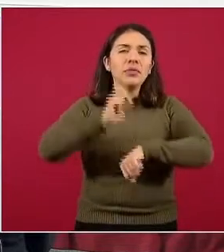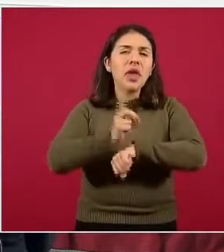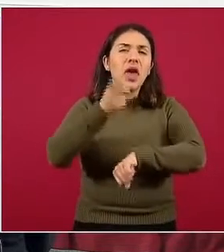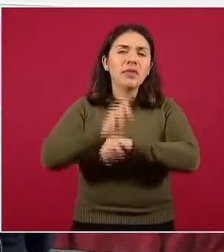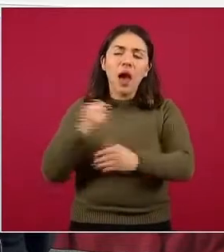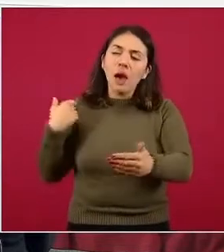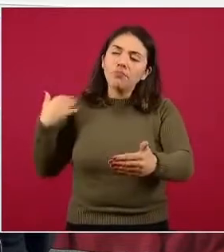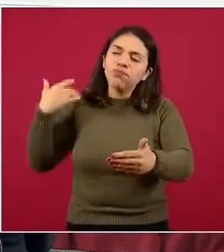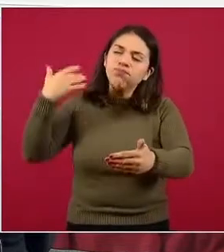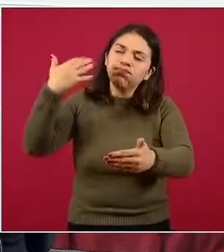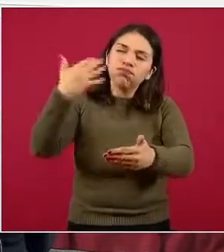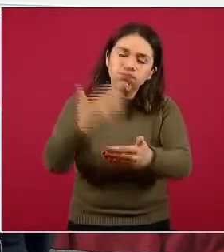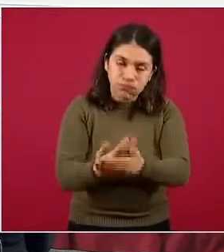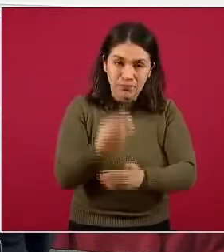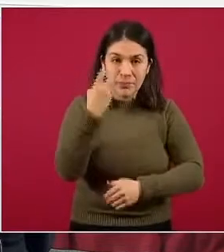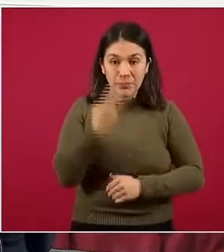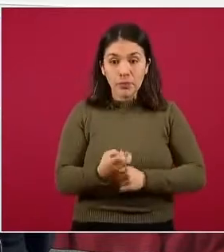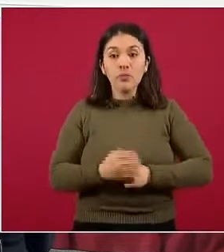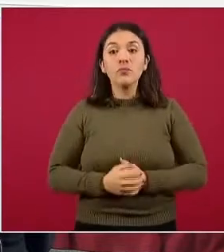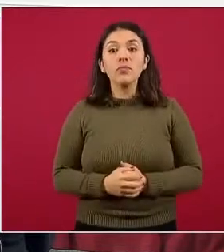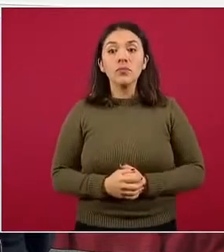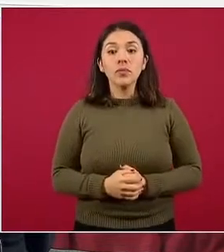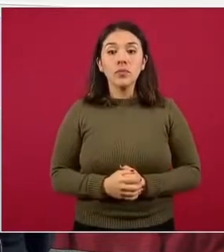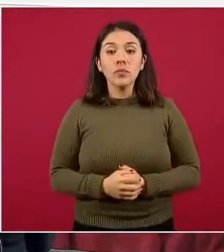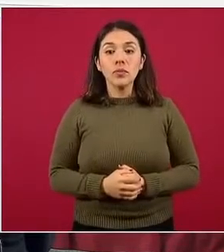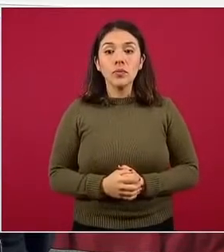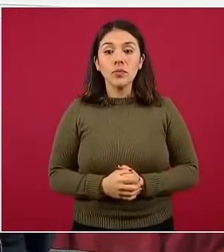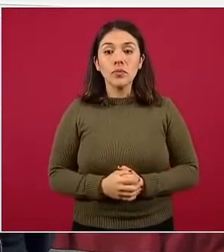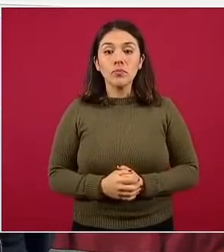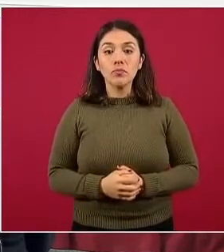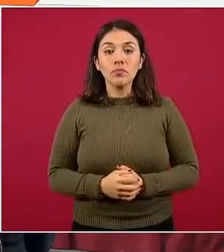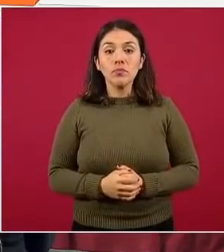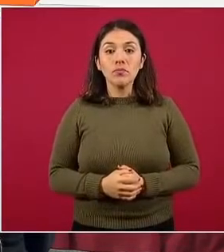durante toda la epidemia.